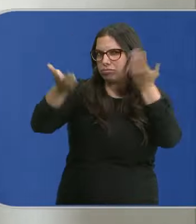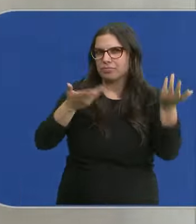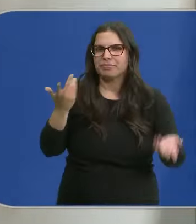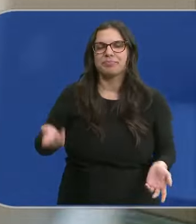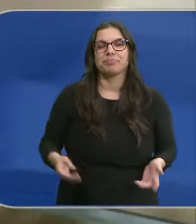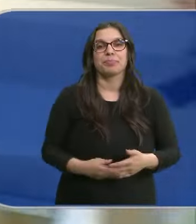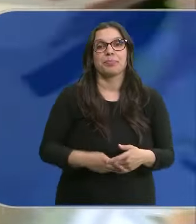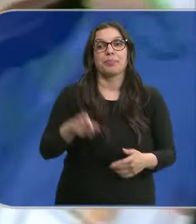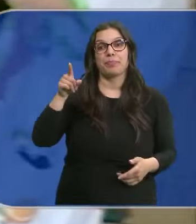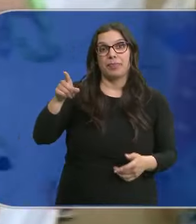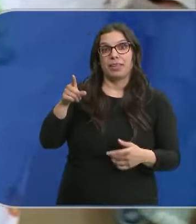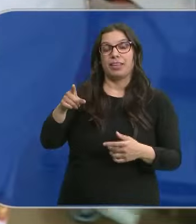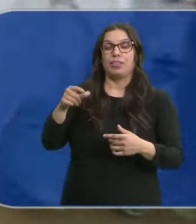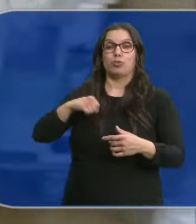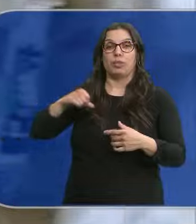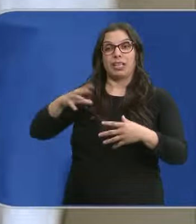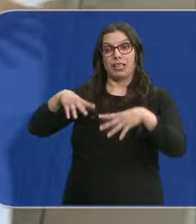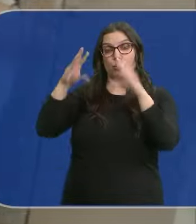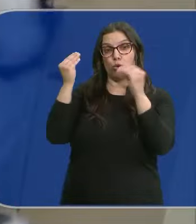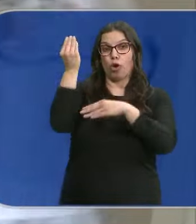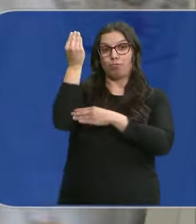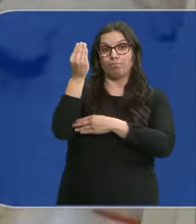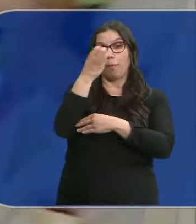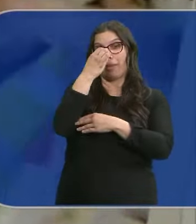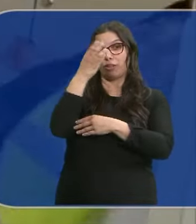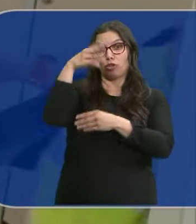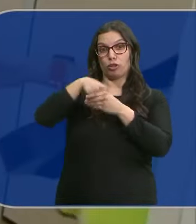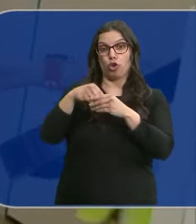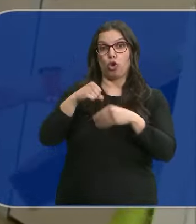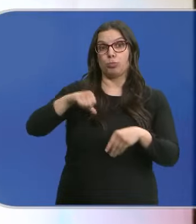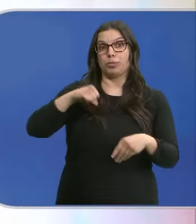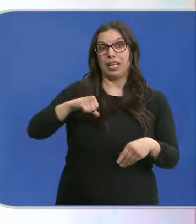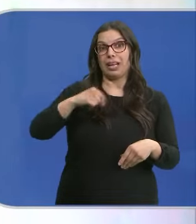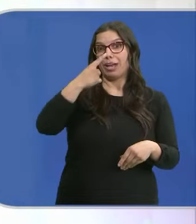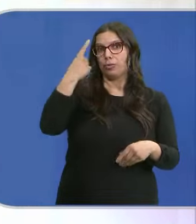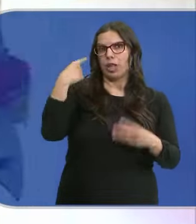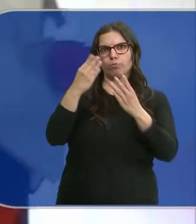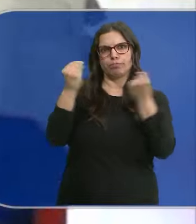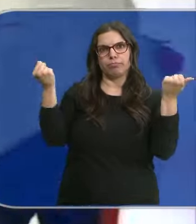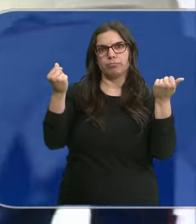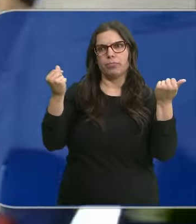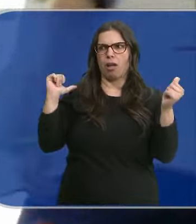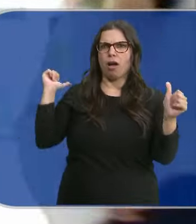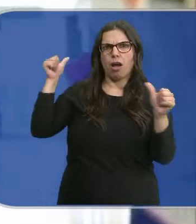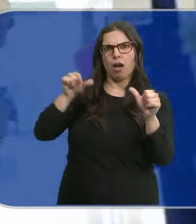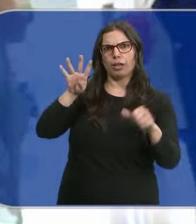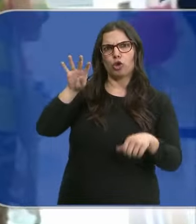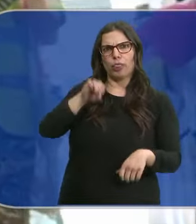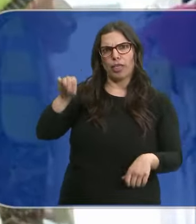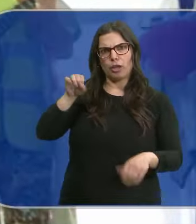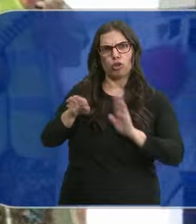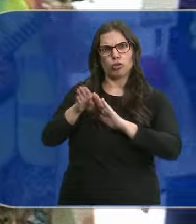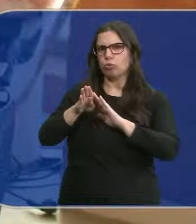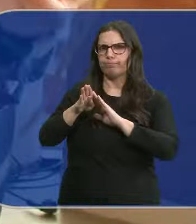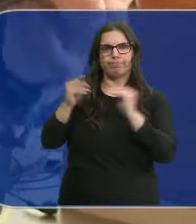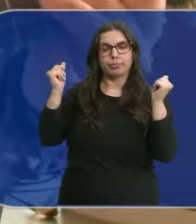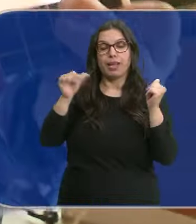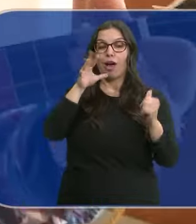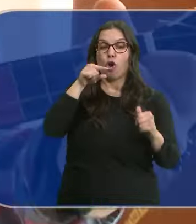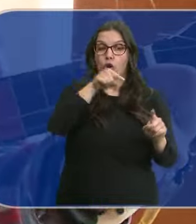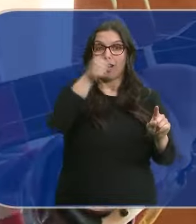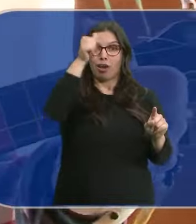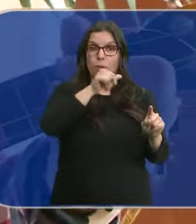esto. En el complejo asistencial burgalés, la figura del payaso de hospital desapareció en 2023 tras 14 años ofreciendo este servicio. Ahora